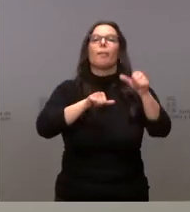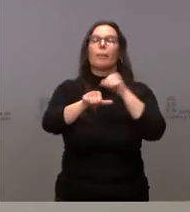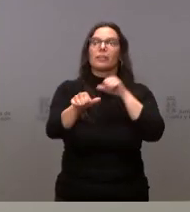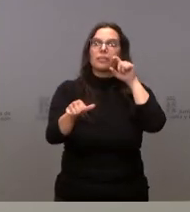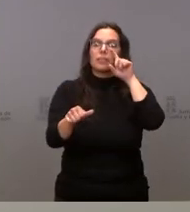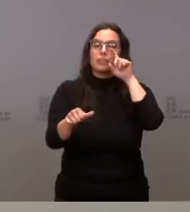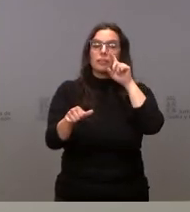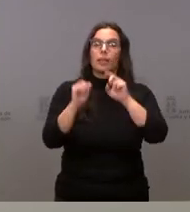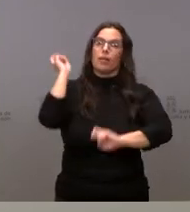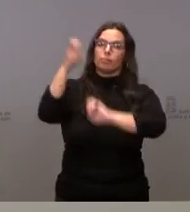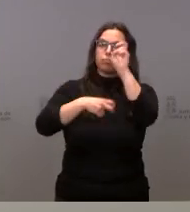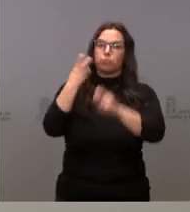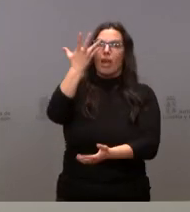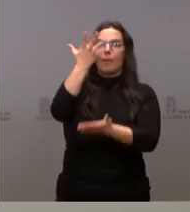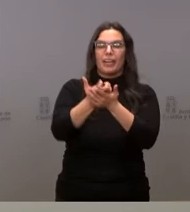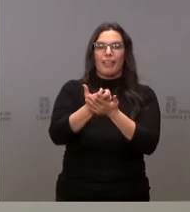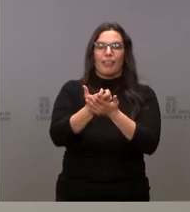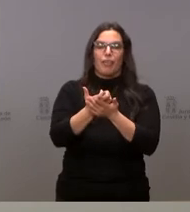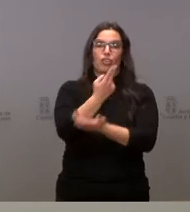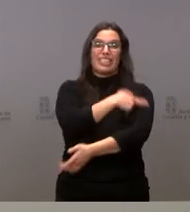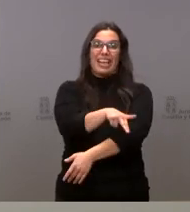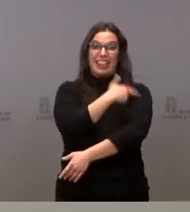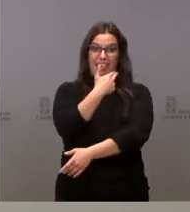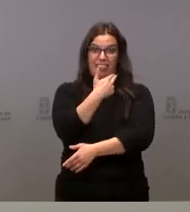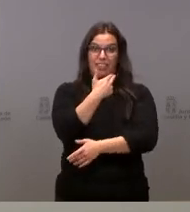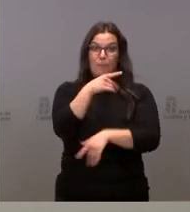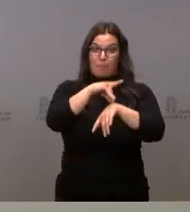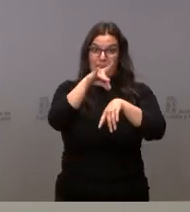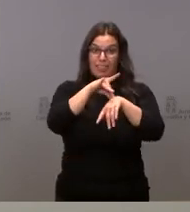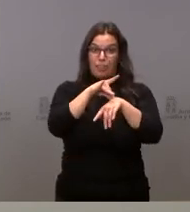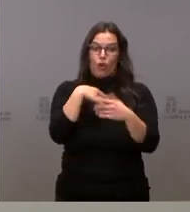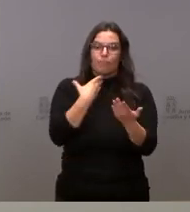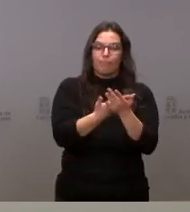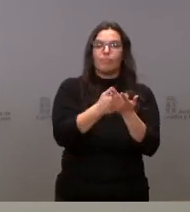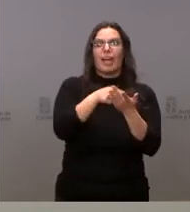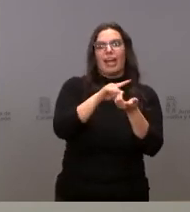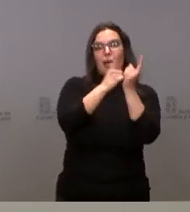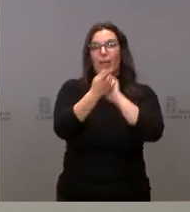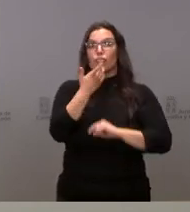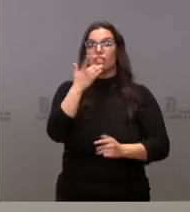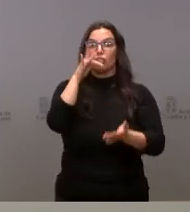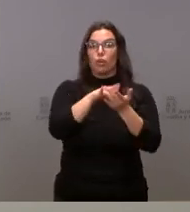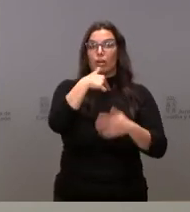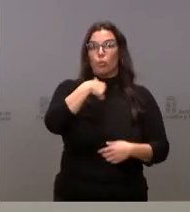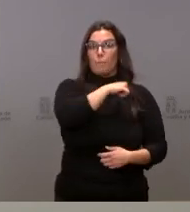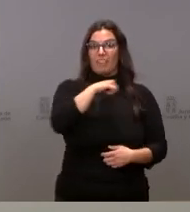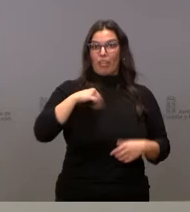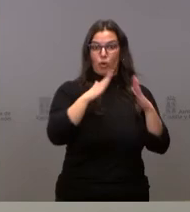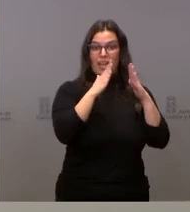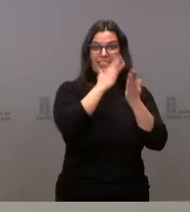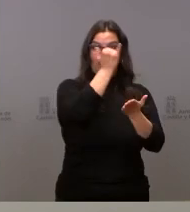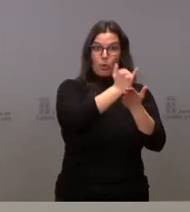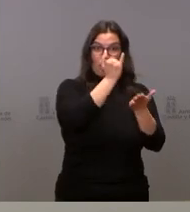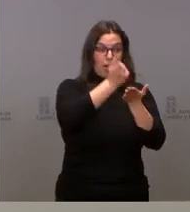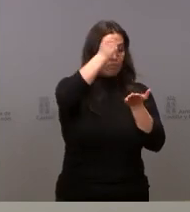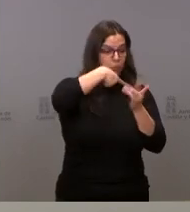de la aplicación sacyl conecta para comunicar el positivo en auto test de antígeno de farmacia y solicitar cita